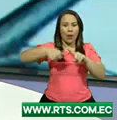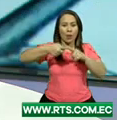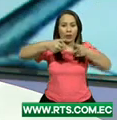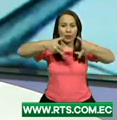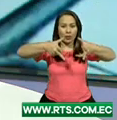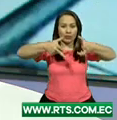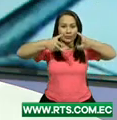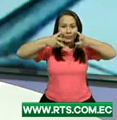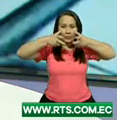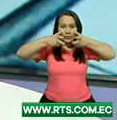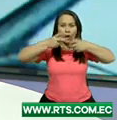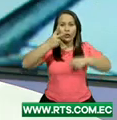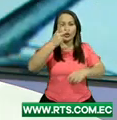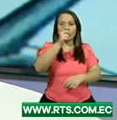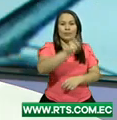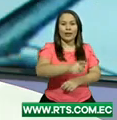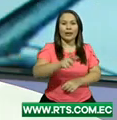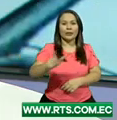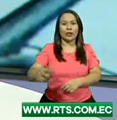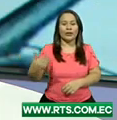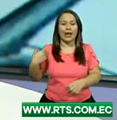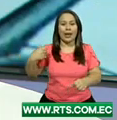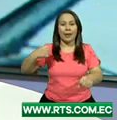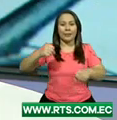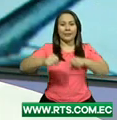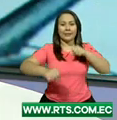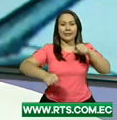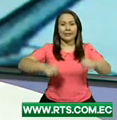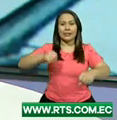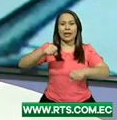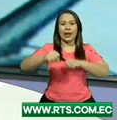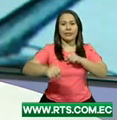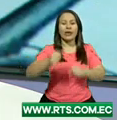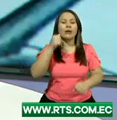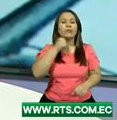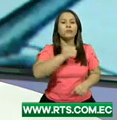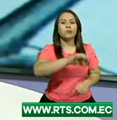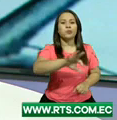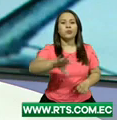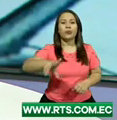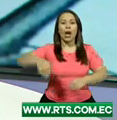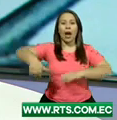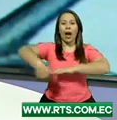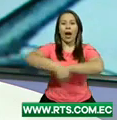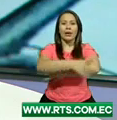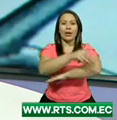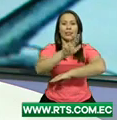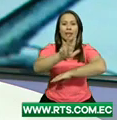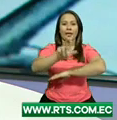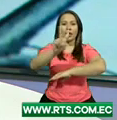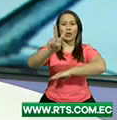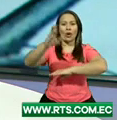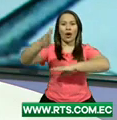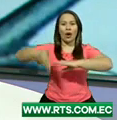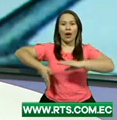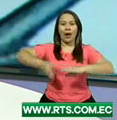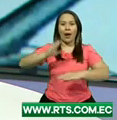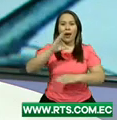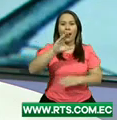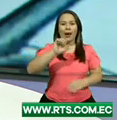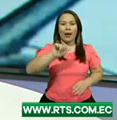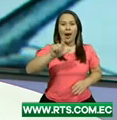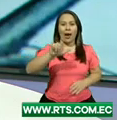exacto cuando dos sujetos en bicicleta tratan a un habitante de las calles 32 y calicuchima al suroeste de guayaquil